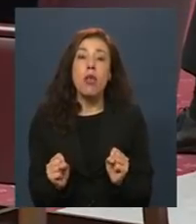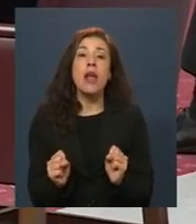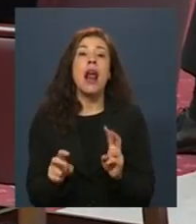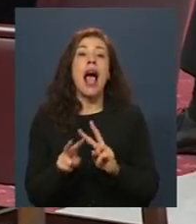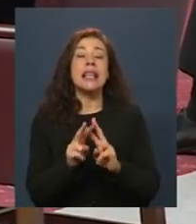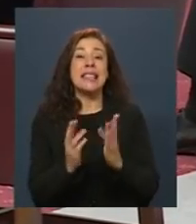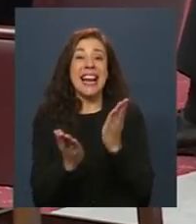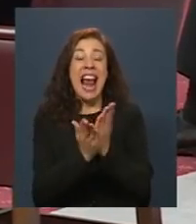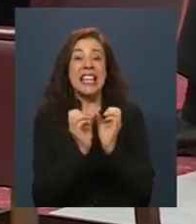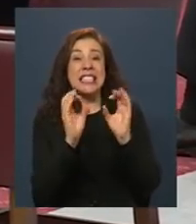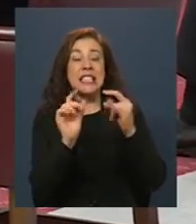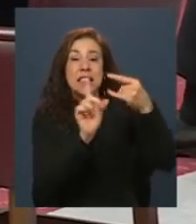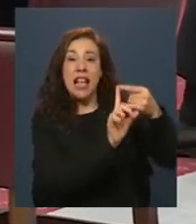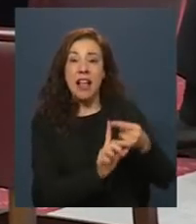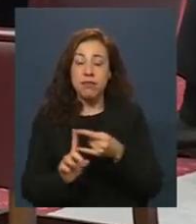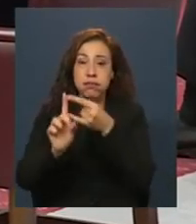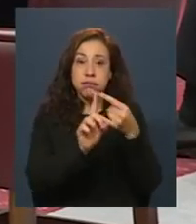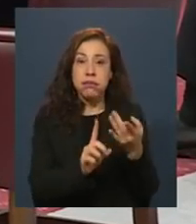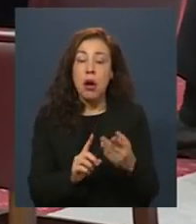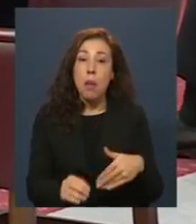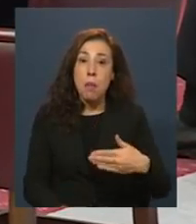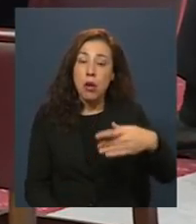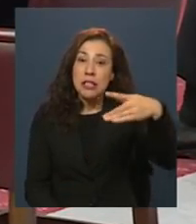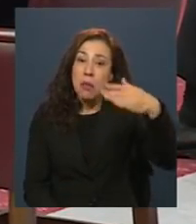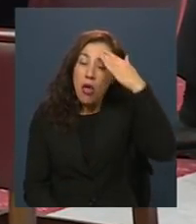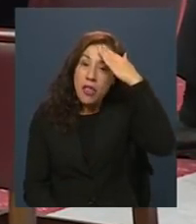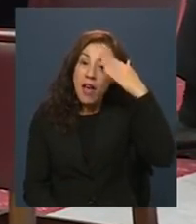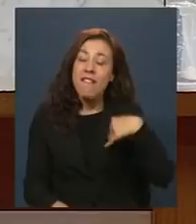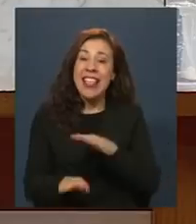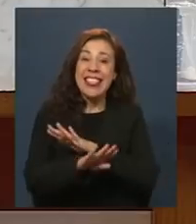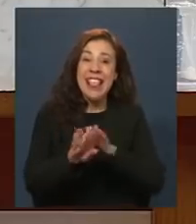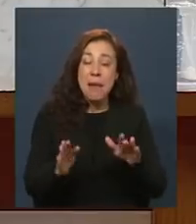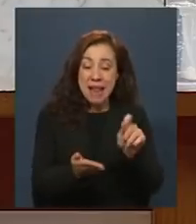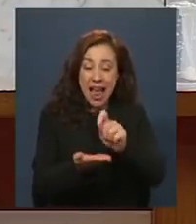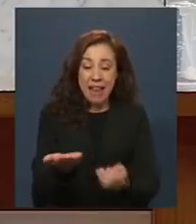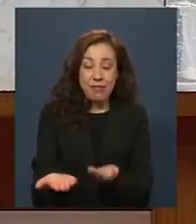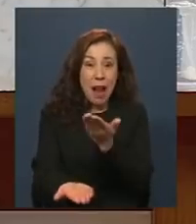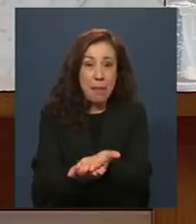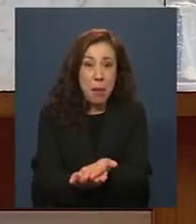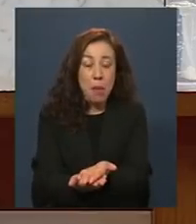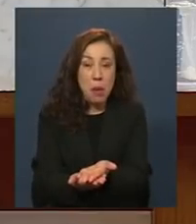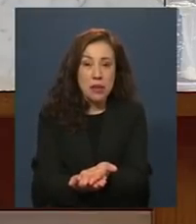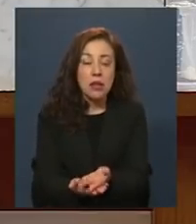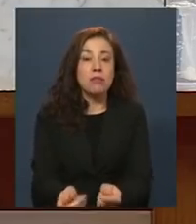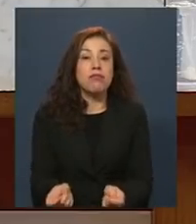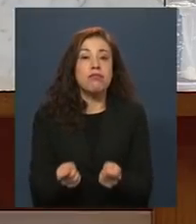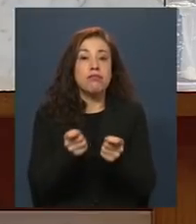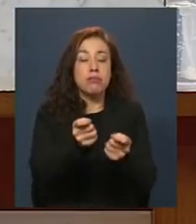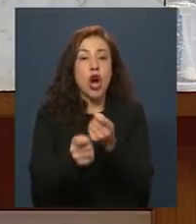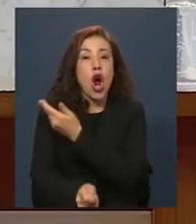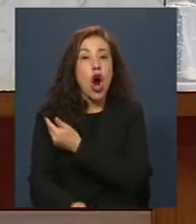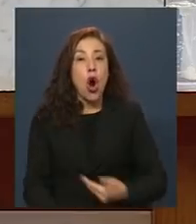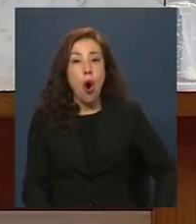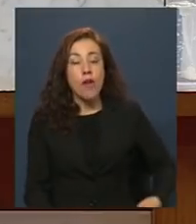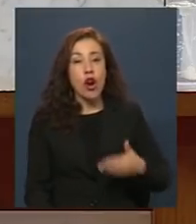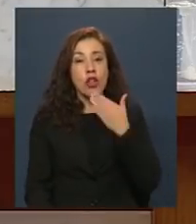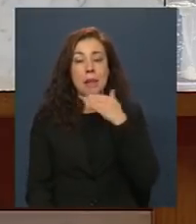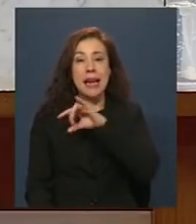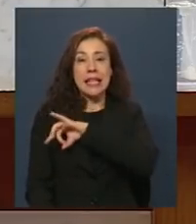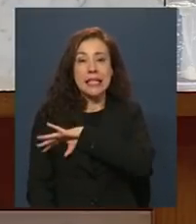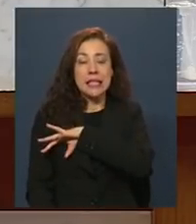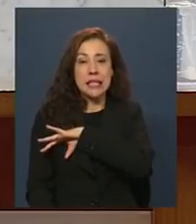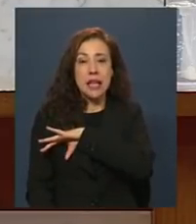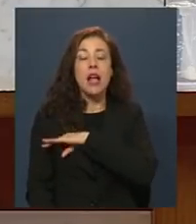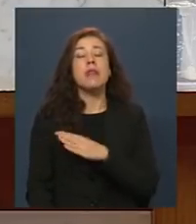a distancia. En los próximos días concluiremos esta propuesta para presentar al Gobierno y a Chile.